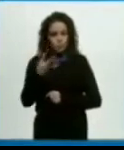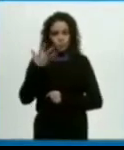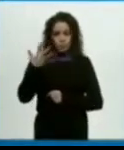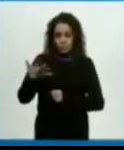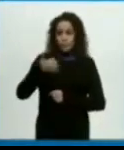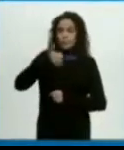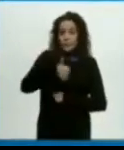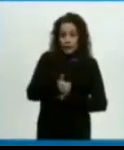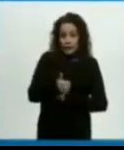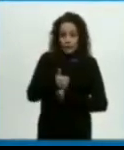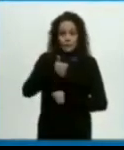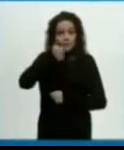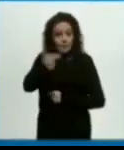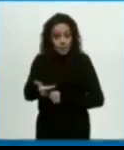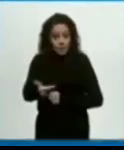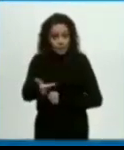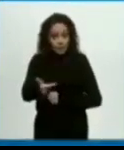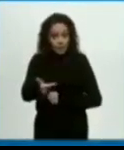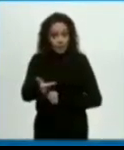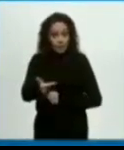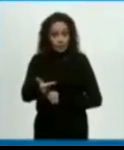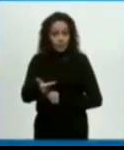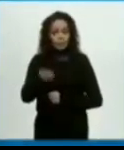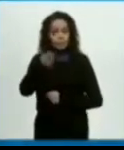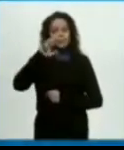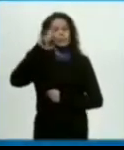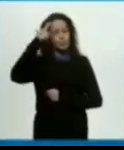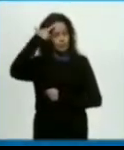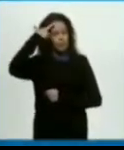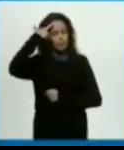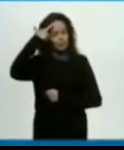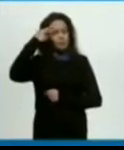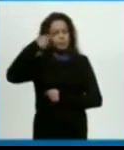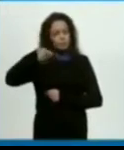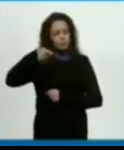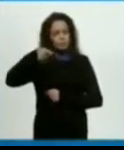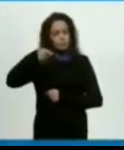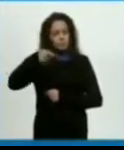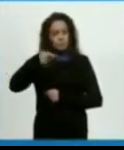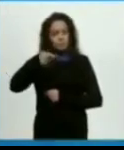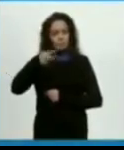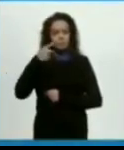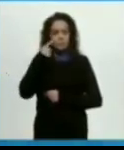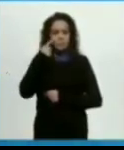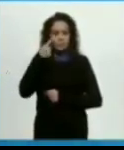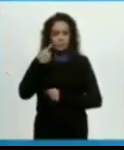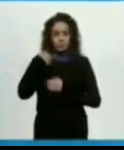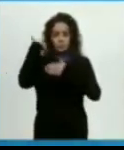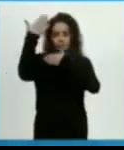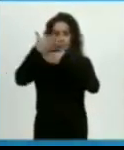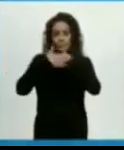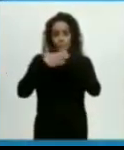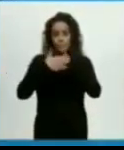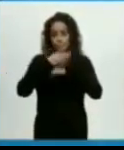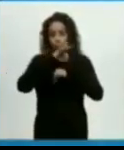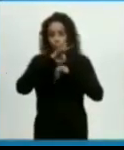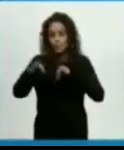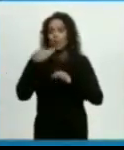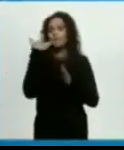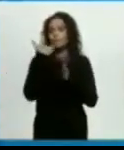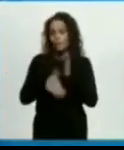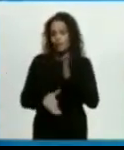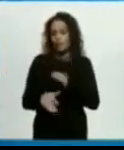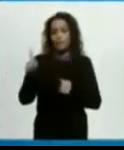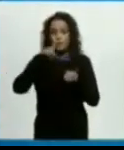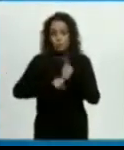5, 6, 7. Y recordemos, haciendo aquí un poquito de rayos X, me falta otro. Es decir, aquí